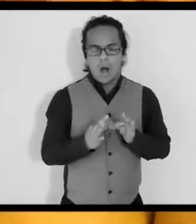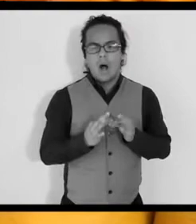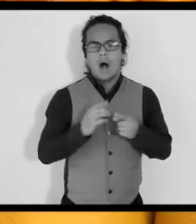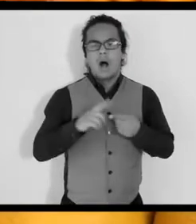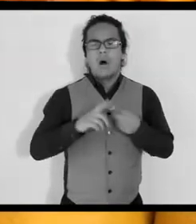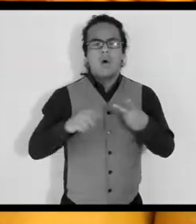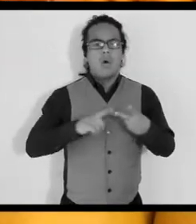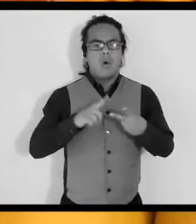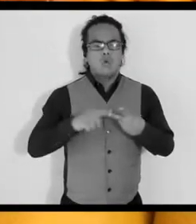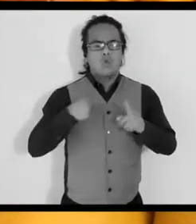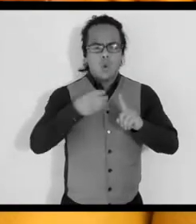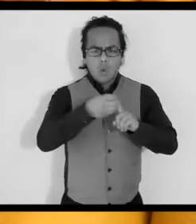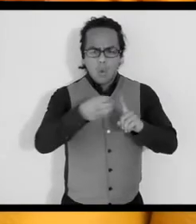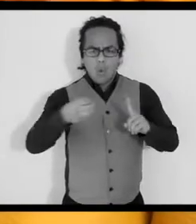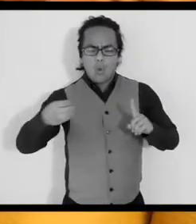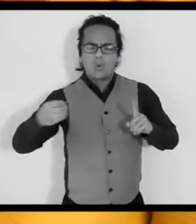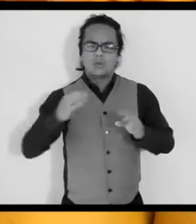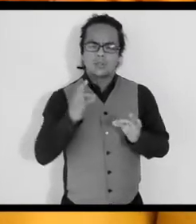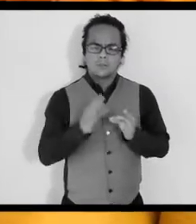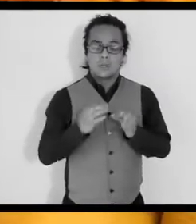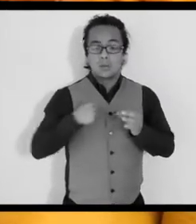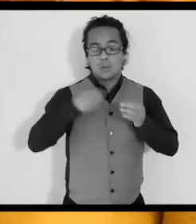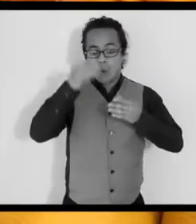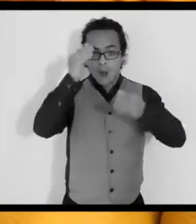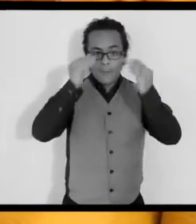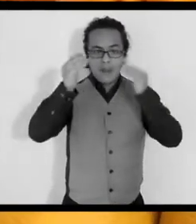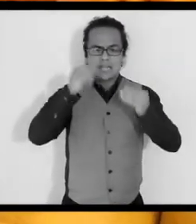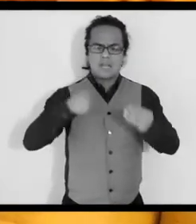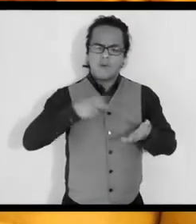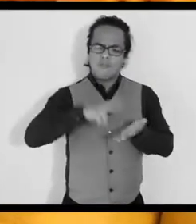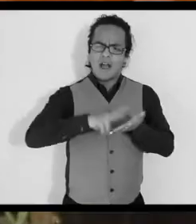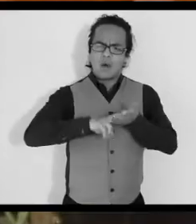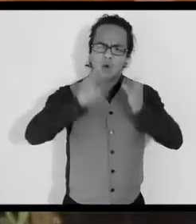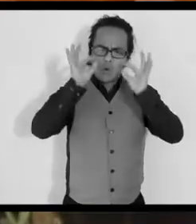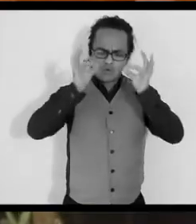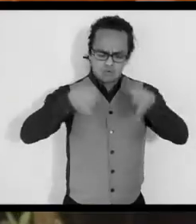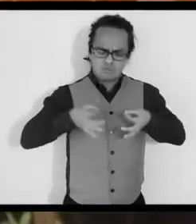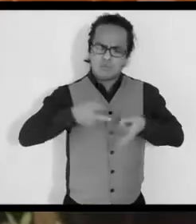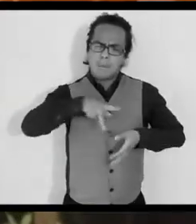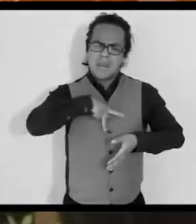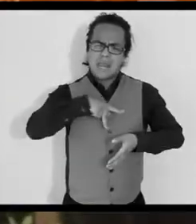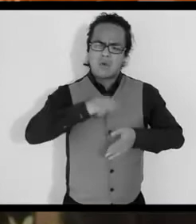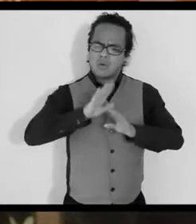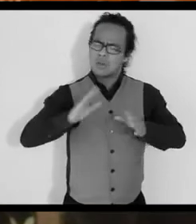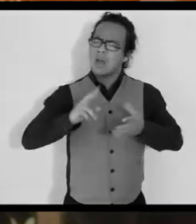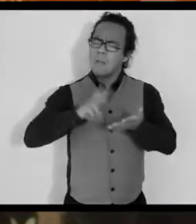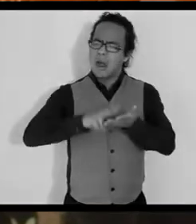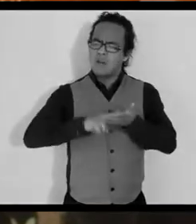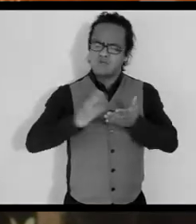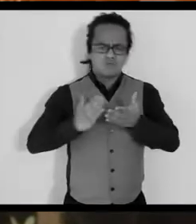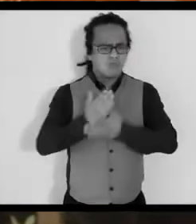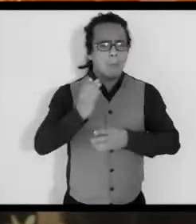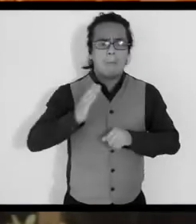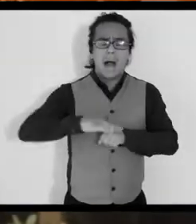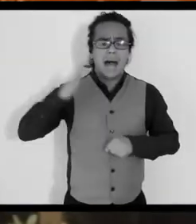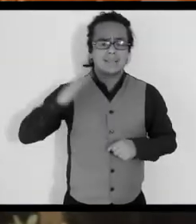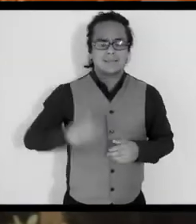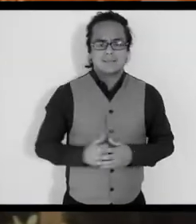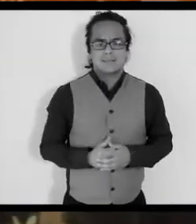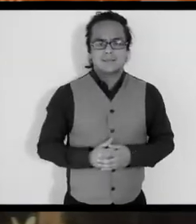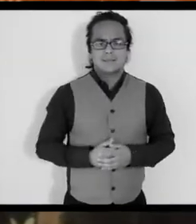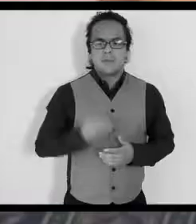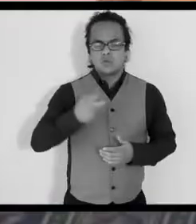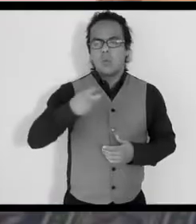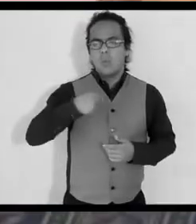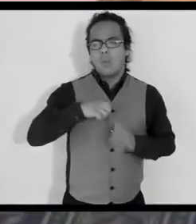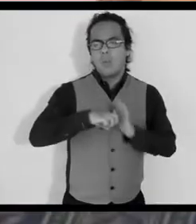a llegar a ser puntual y a ser ordenada. A aprender a yo valorarme como persona más que lo que ella me